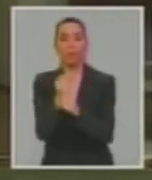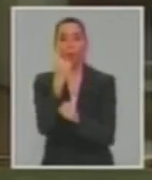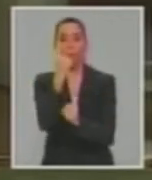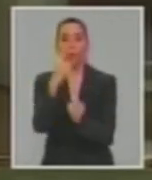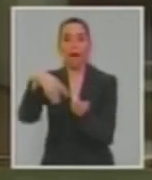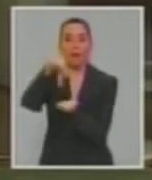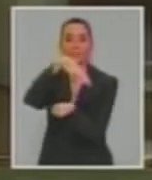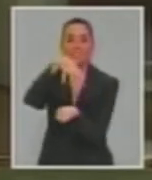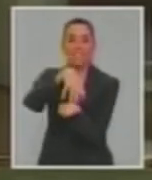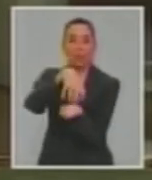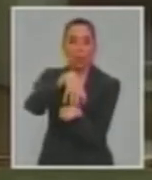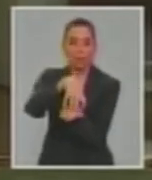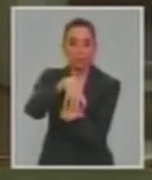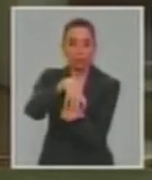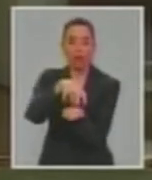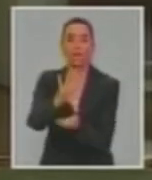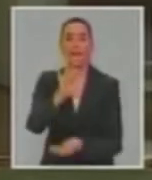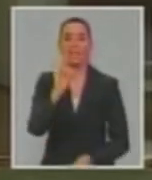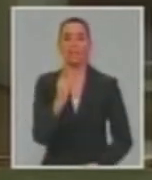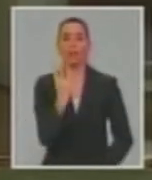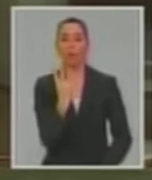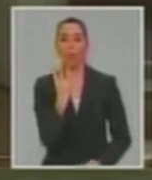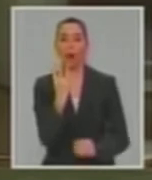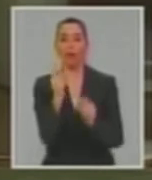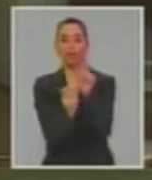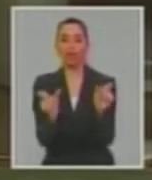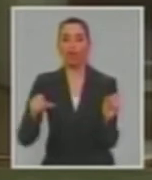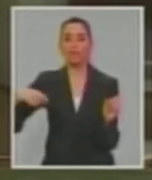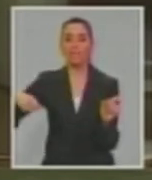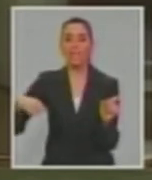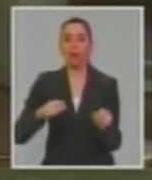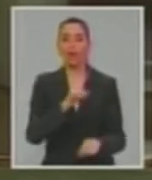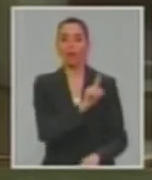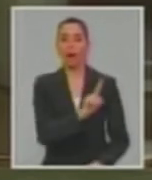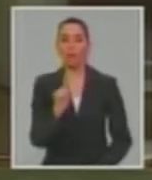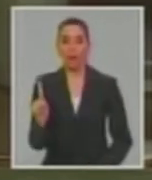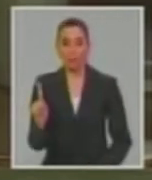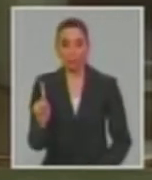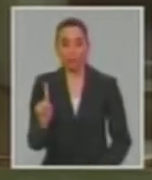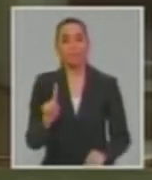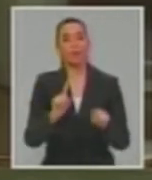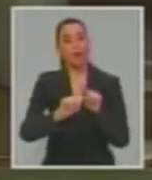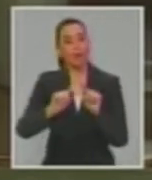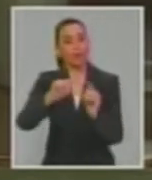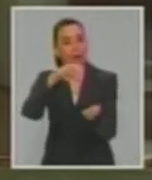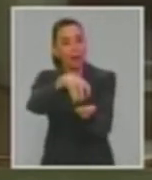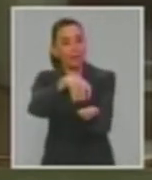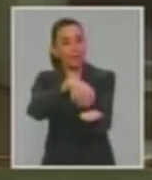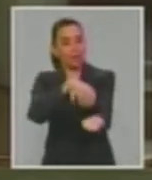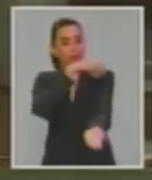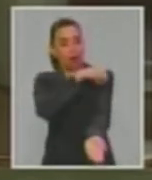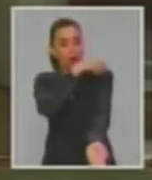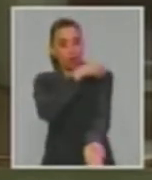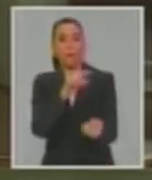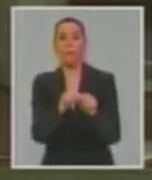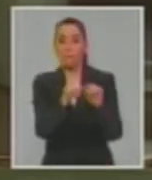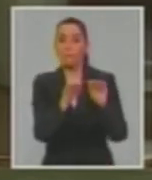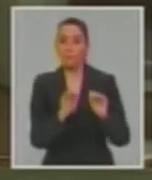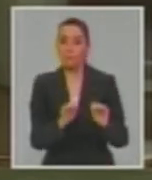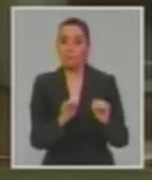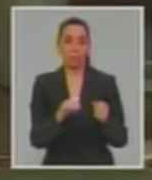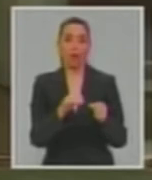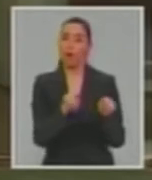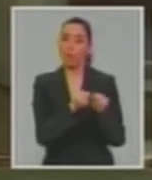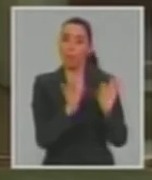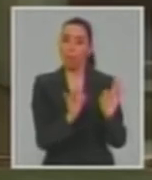circunscripción y elegirán 4 senadores cada una de ellas. Las demás regiones del país mantendrán su situación